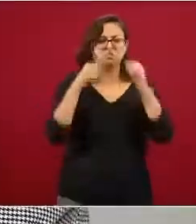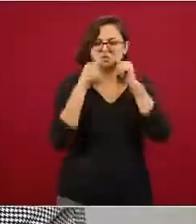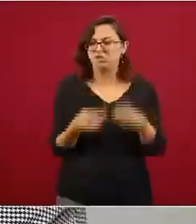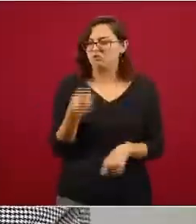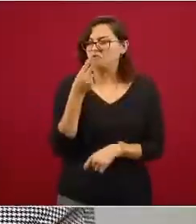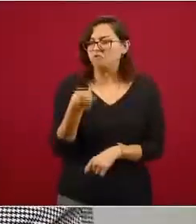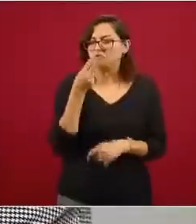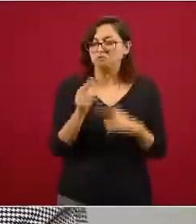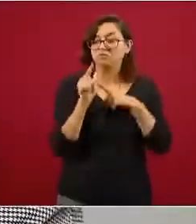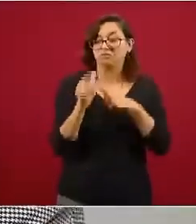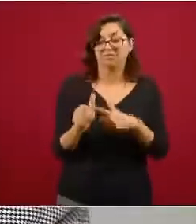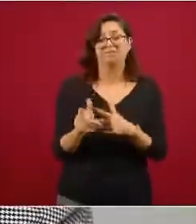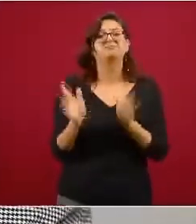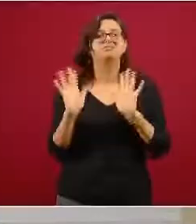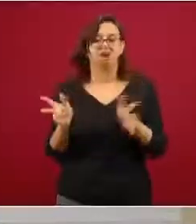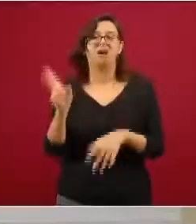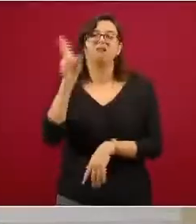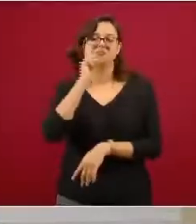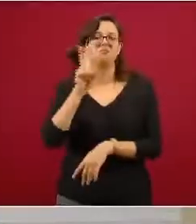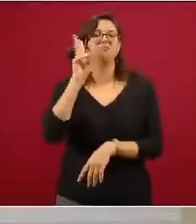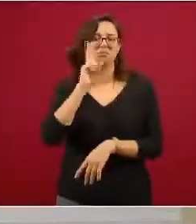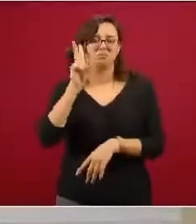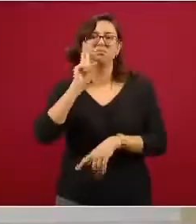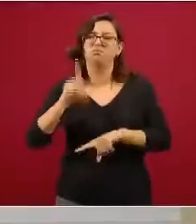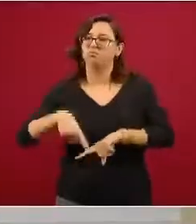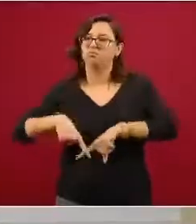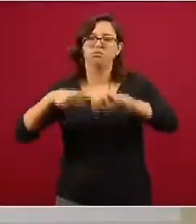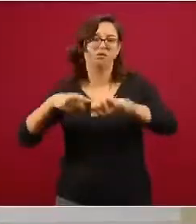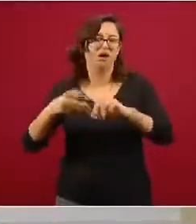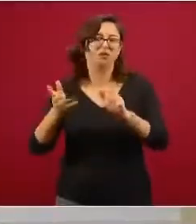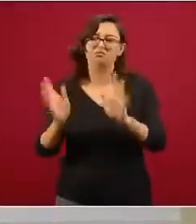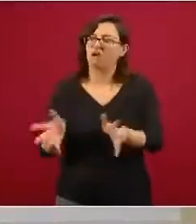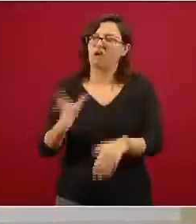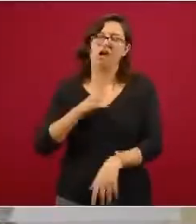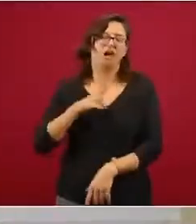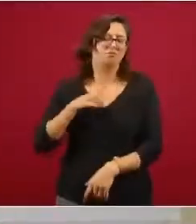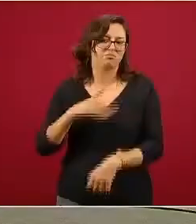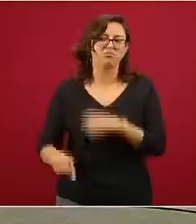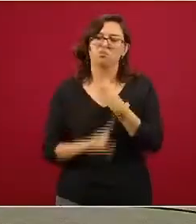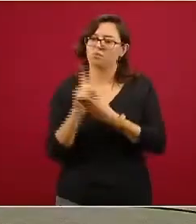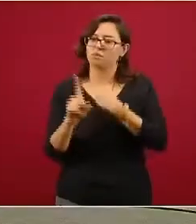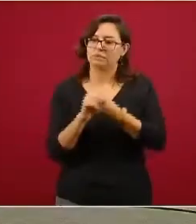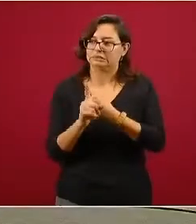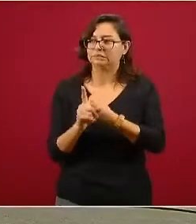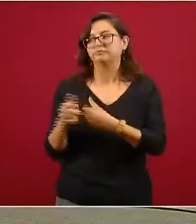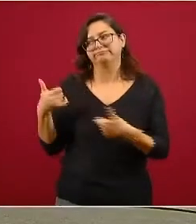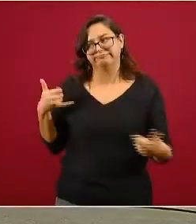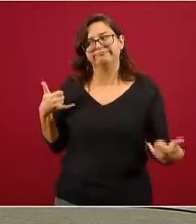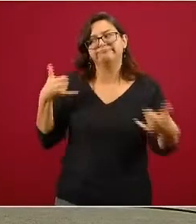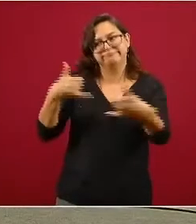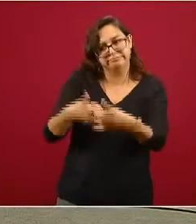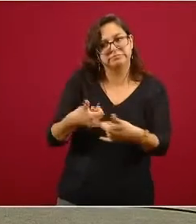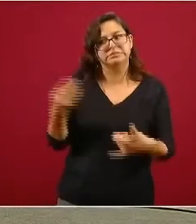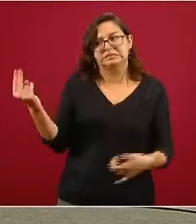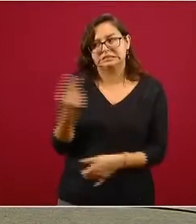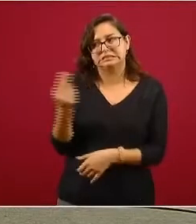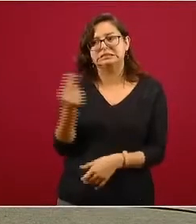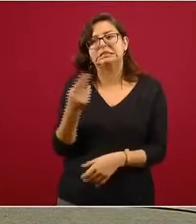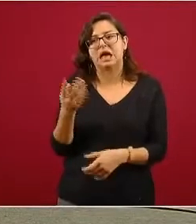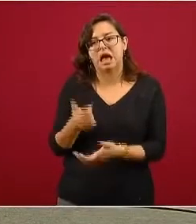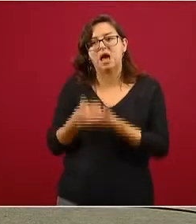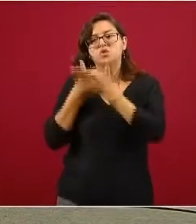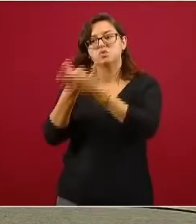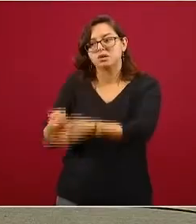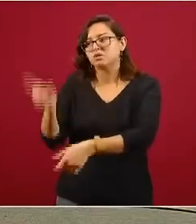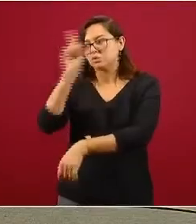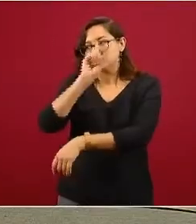superior, se considera que hay una dependencia a la nicotina, se les invita a todos a que nos llamen y los guiaremos y los orientaremos para que